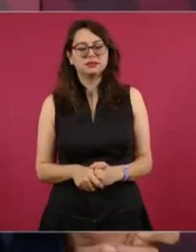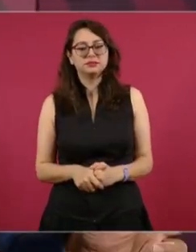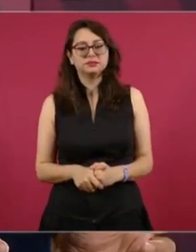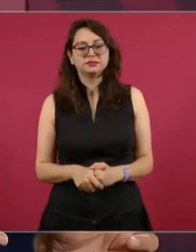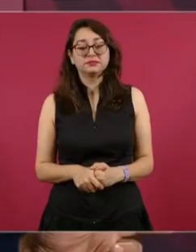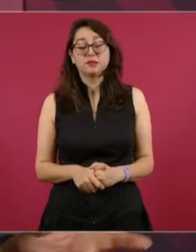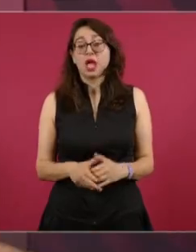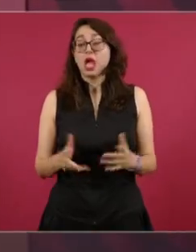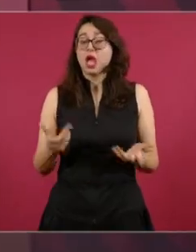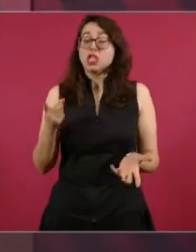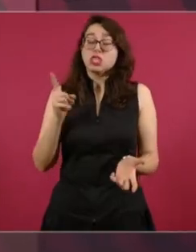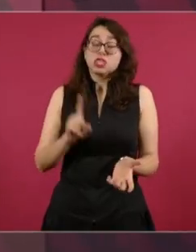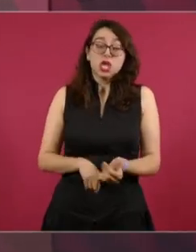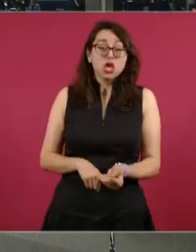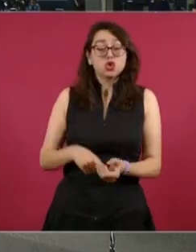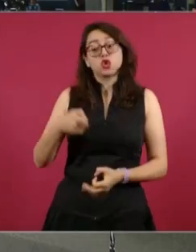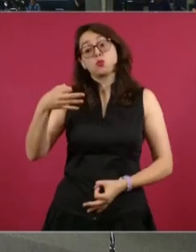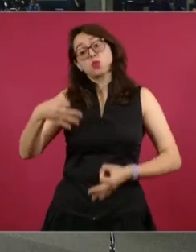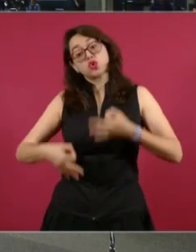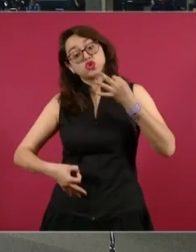Los procedimientos